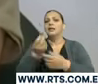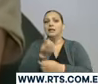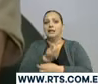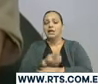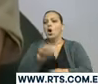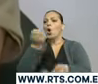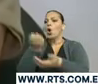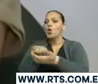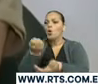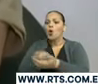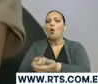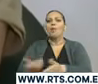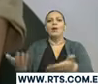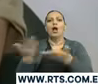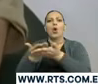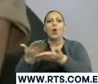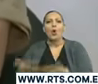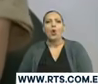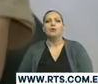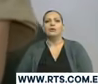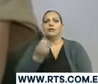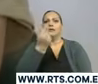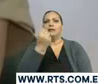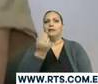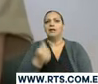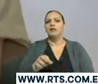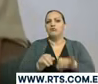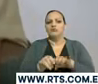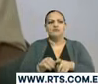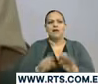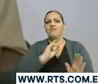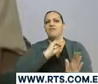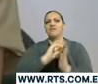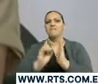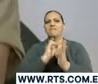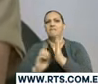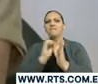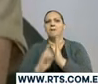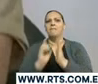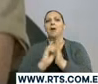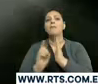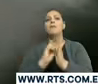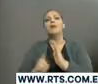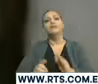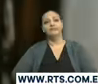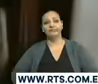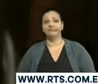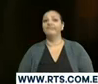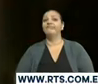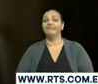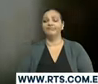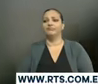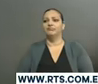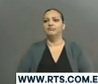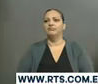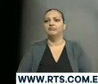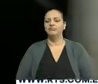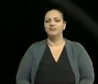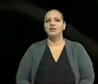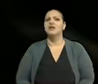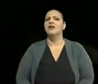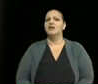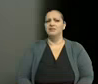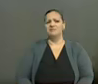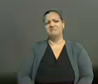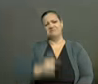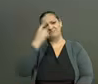transferencias a otras cuentas, que en el proceso de investigación la fiscalía determinará su ubicación. En ocasiones asombra cómo la confianza